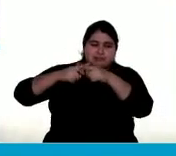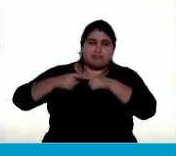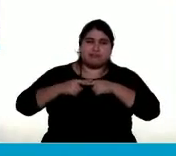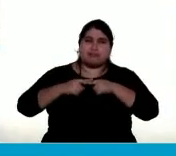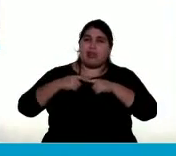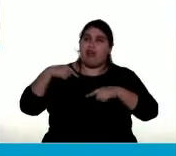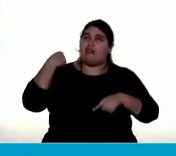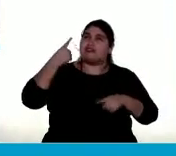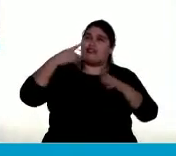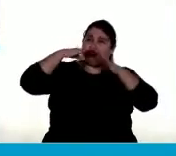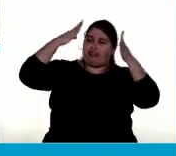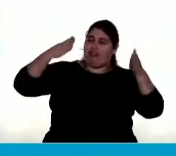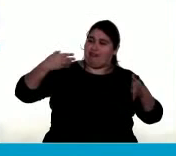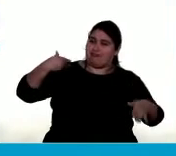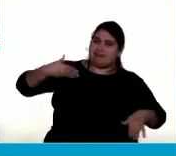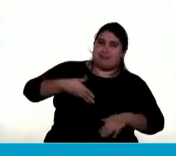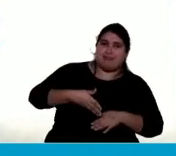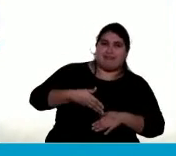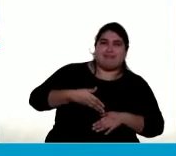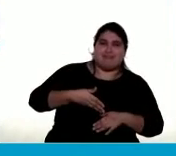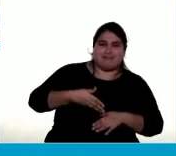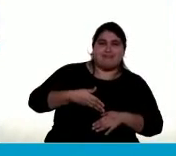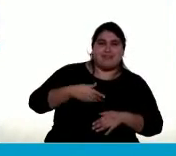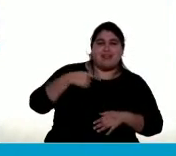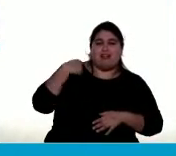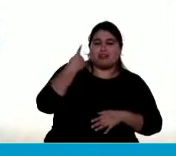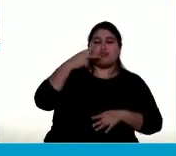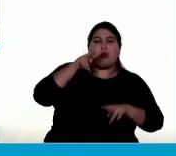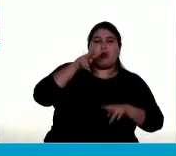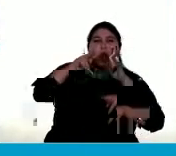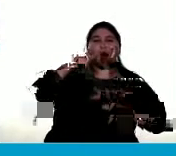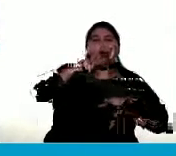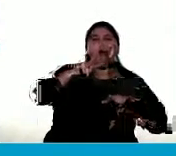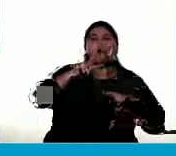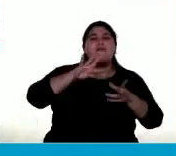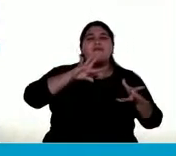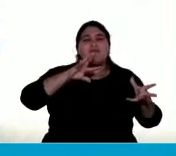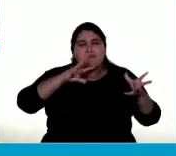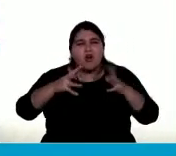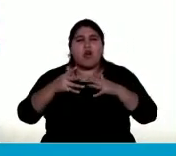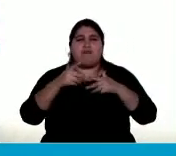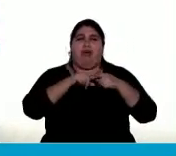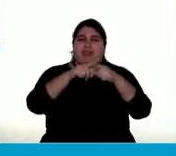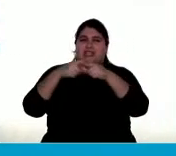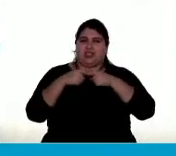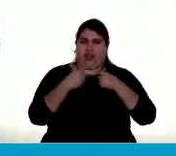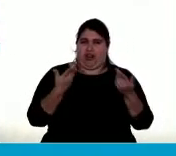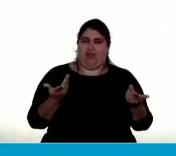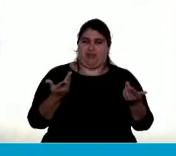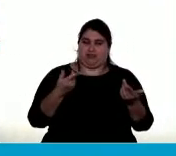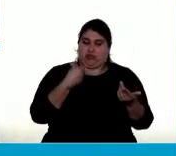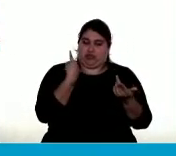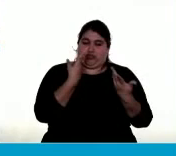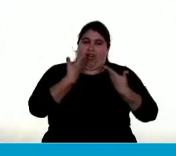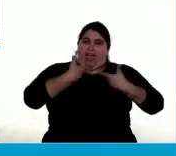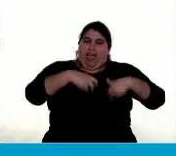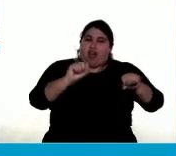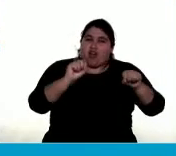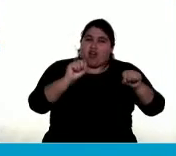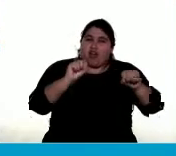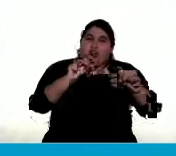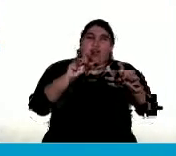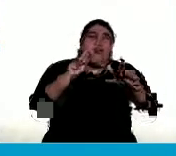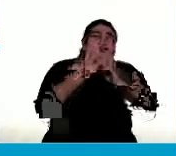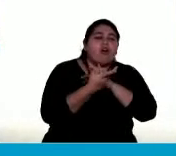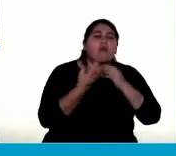recinto. Podemos buscar ámbitos para sesionar y encontrar esa forma de